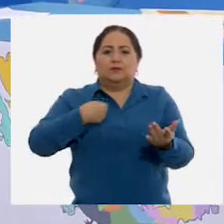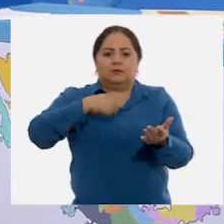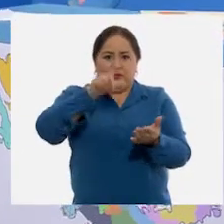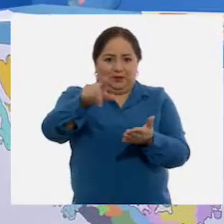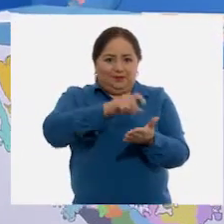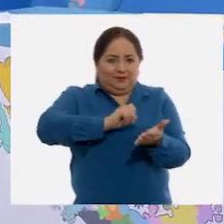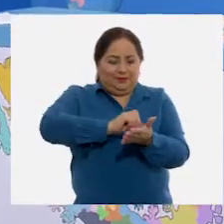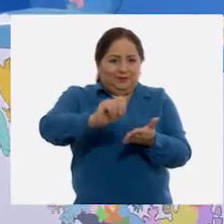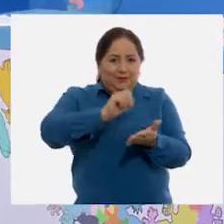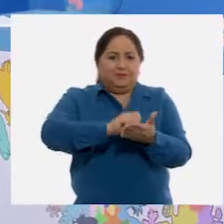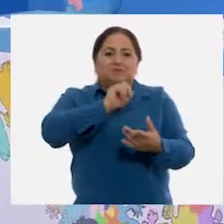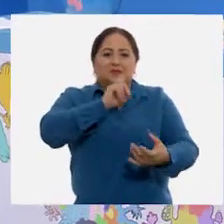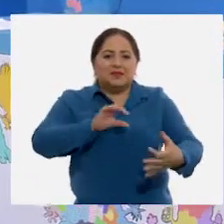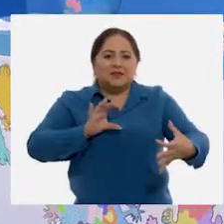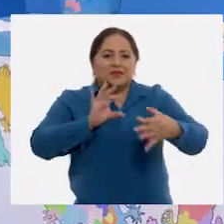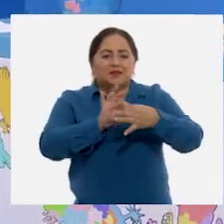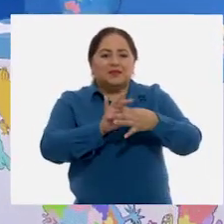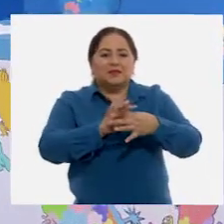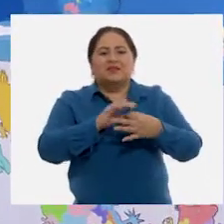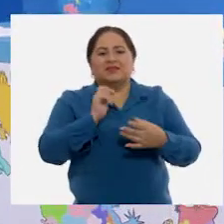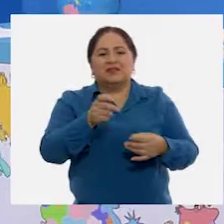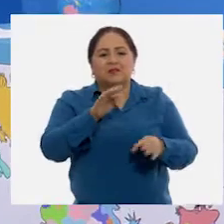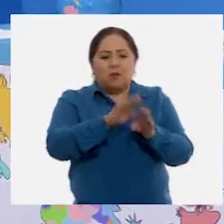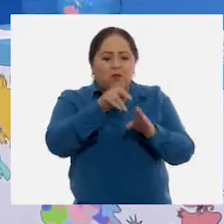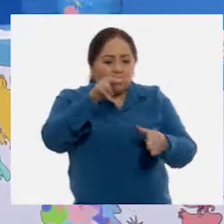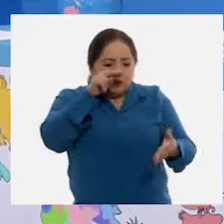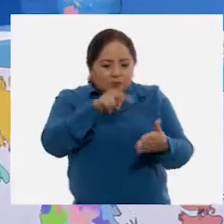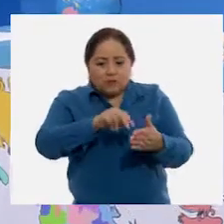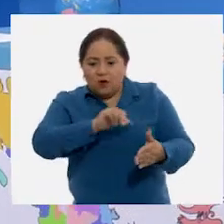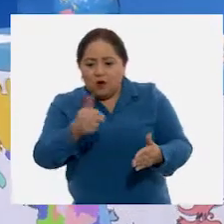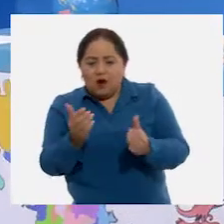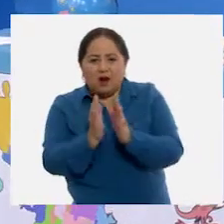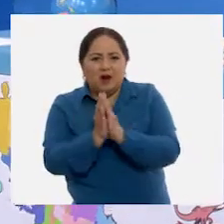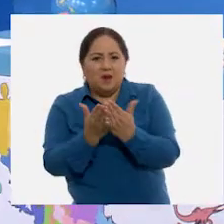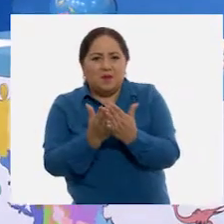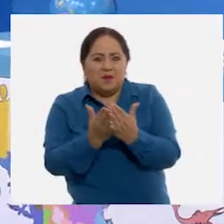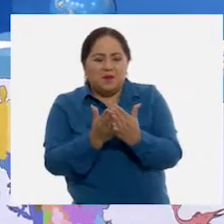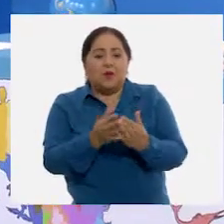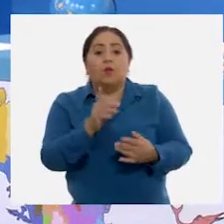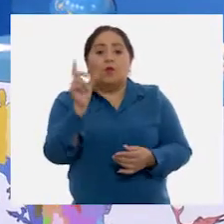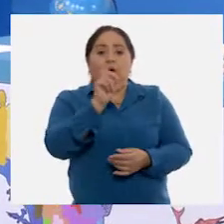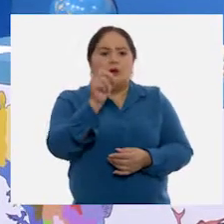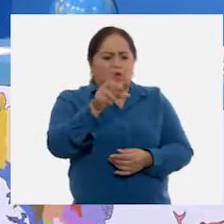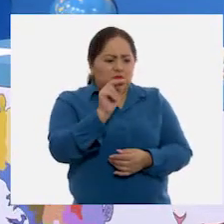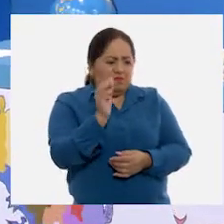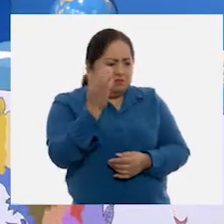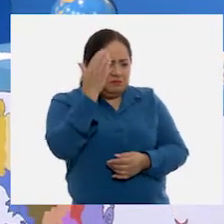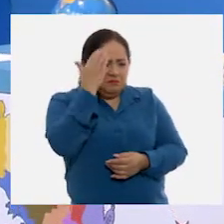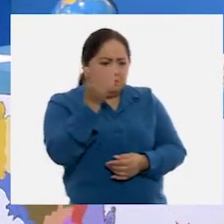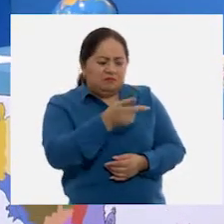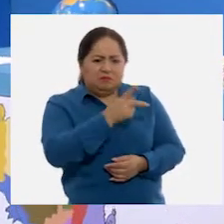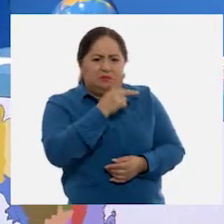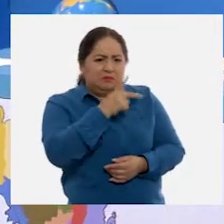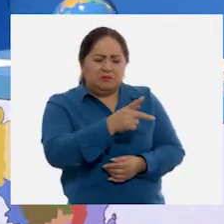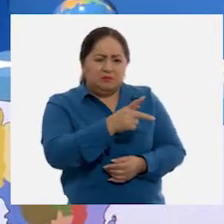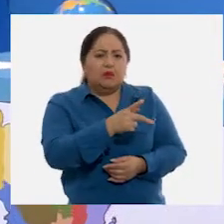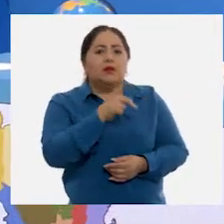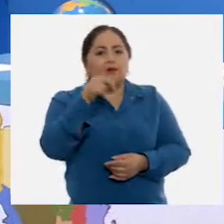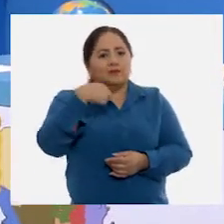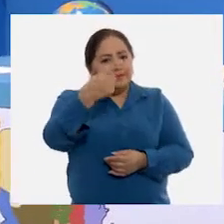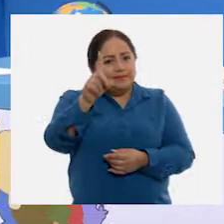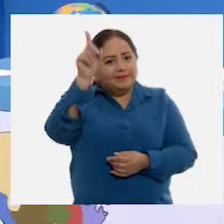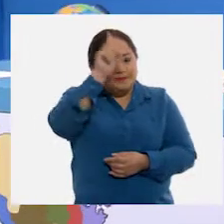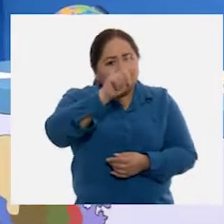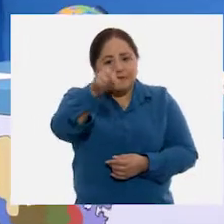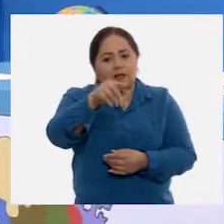escribiremos relacionado con las fuentes que consultan, del mismo modo en que cuando desconocemos una palabra es